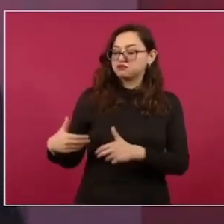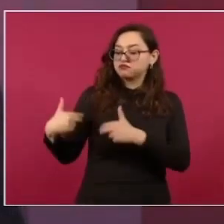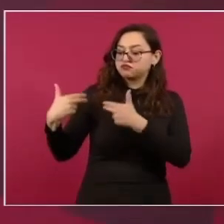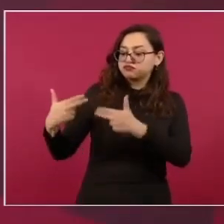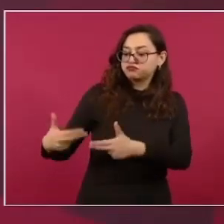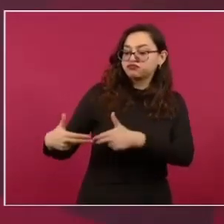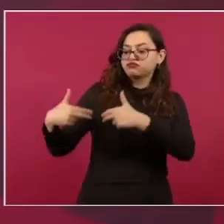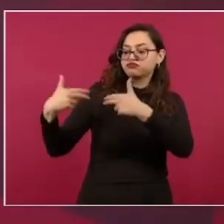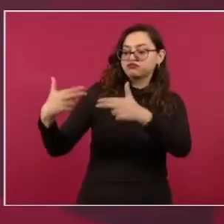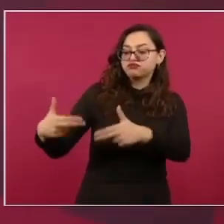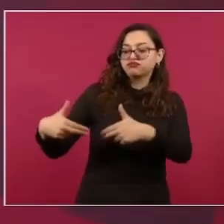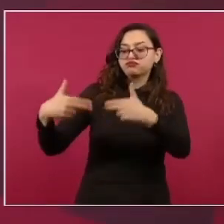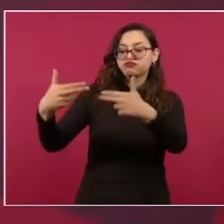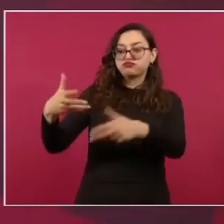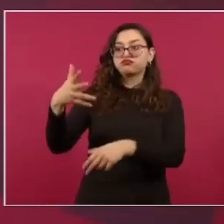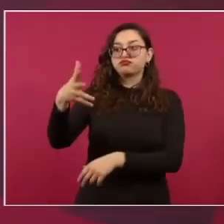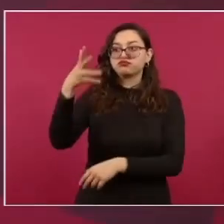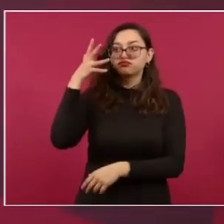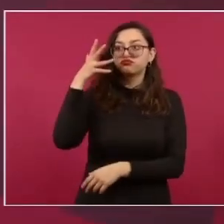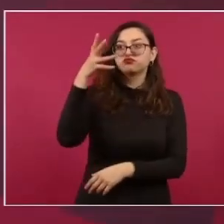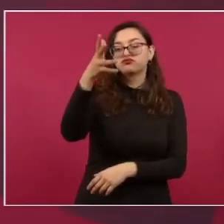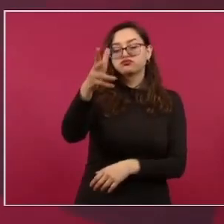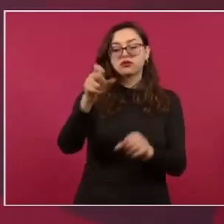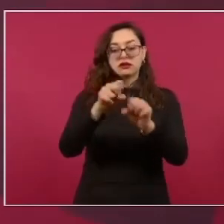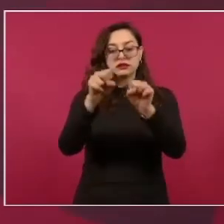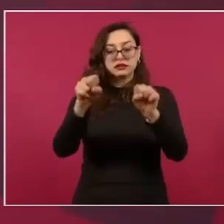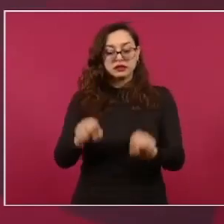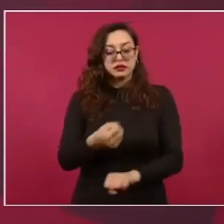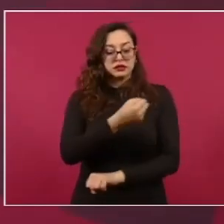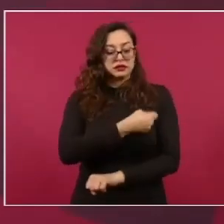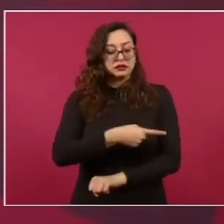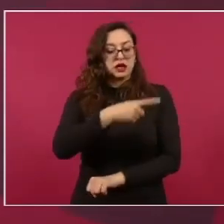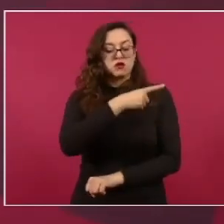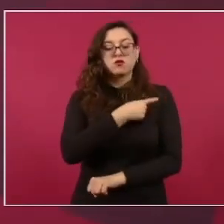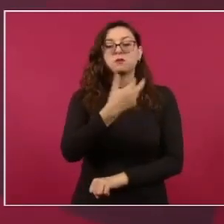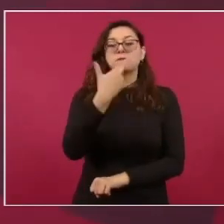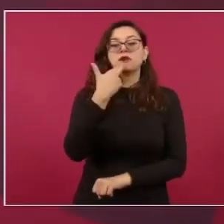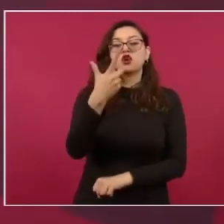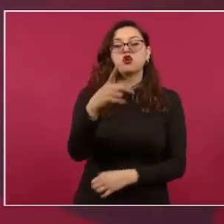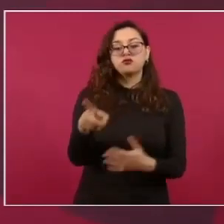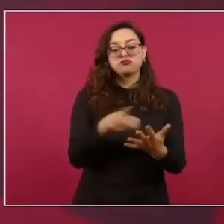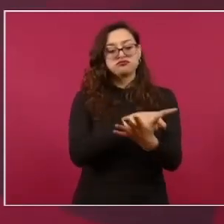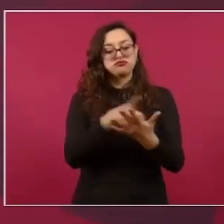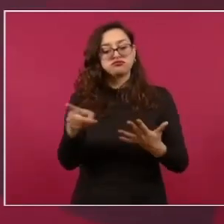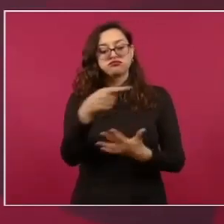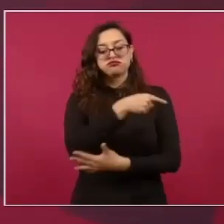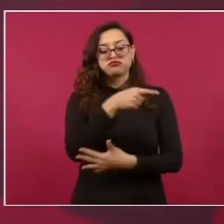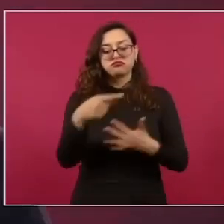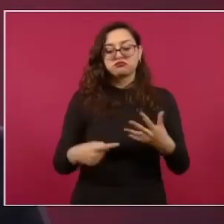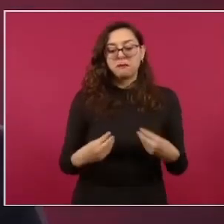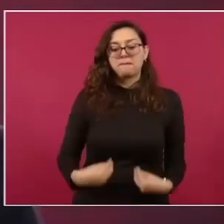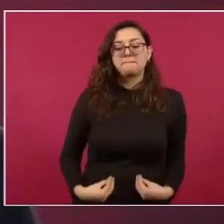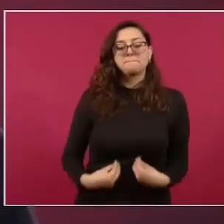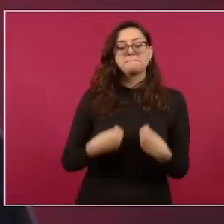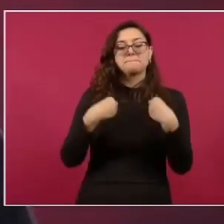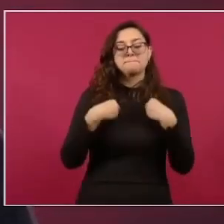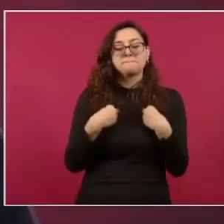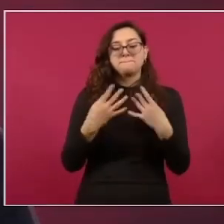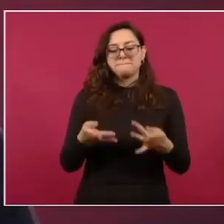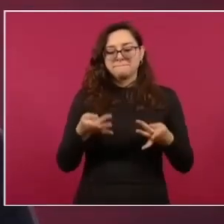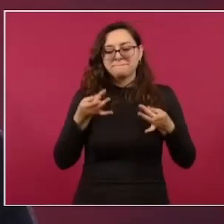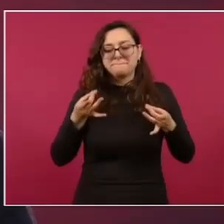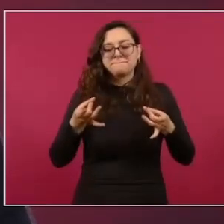familias un mejor sistema de salud, con prestaciones que mejoren su calidad de vida y permita que